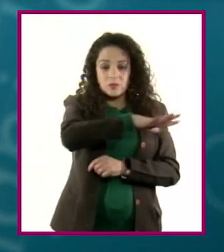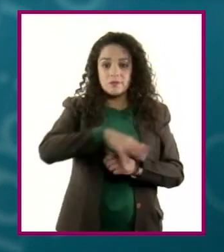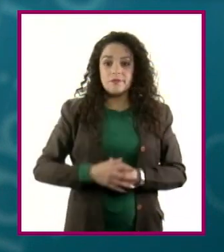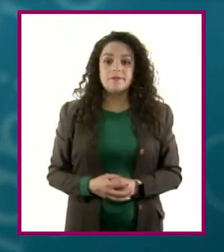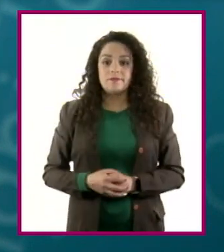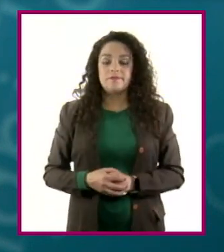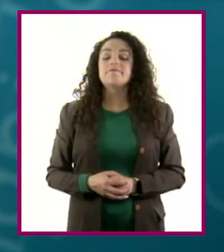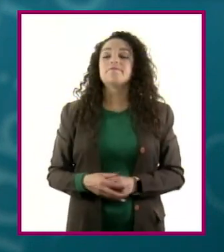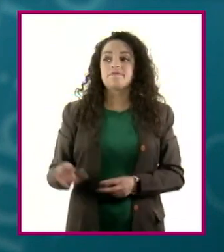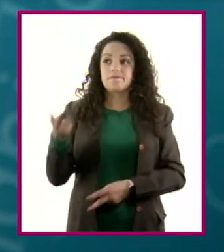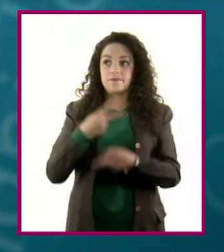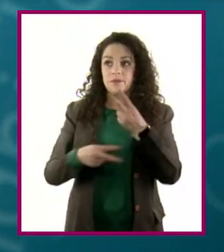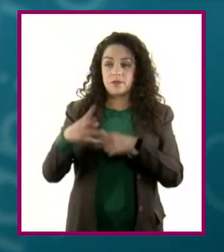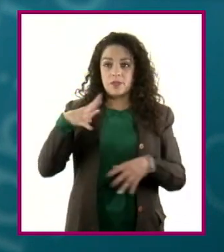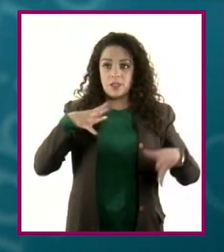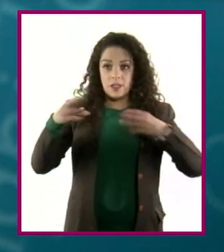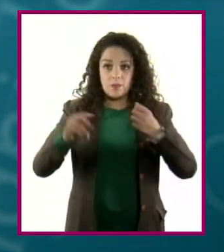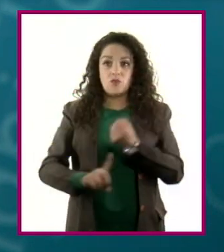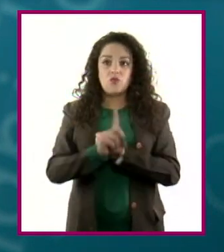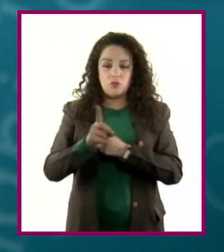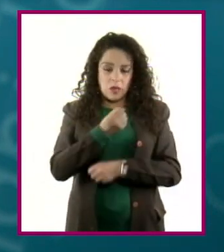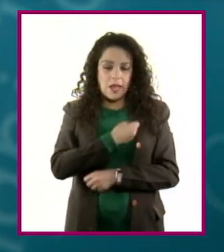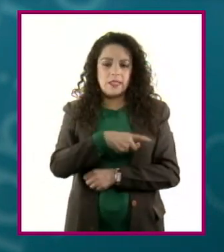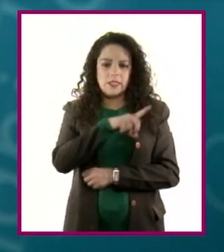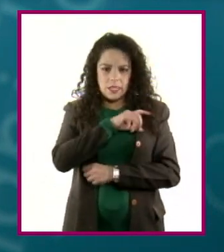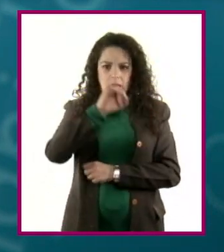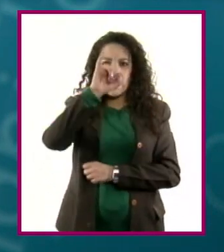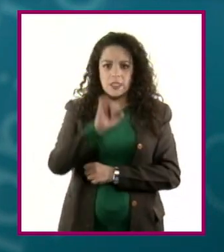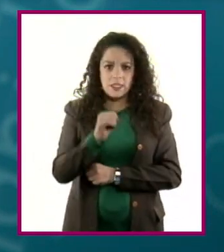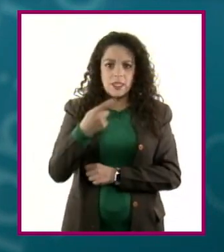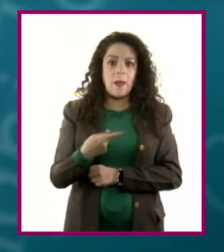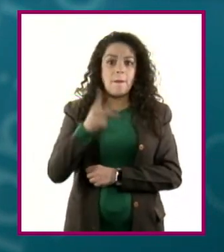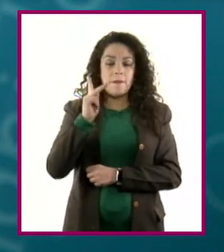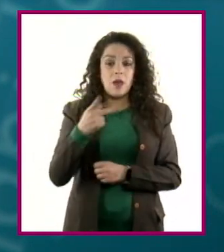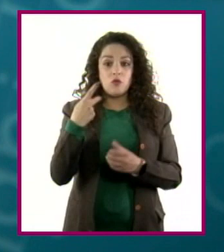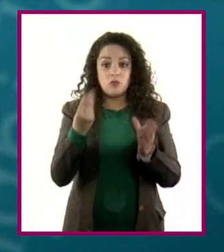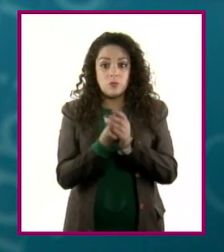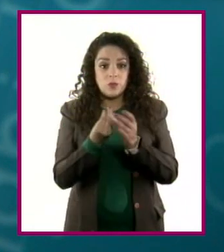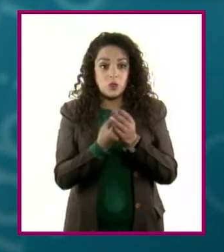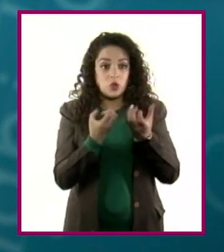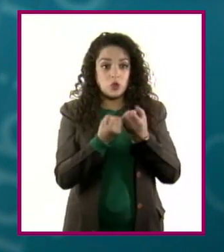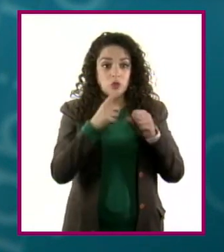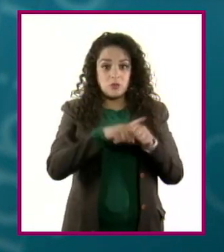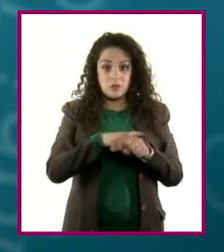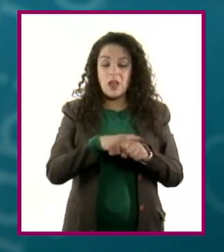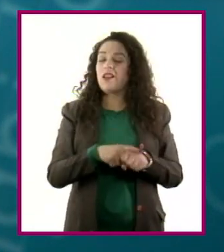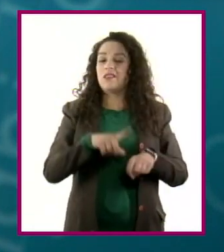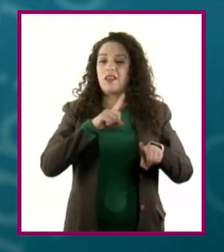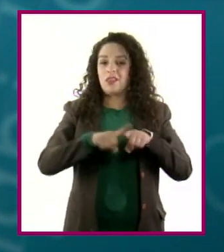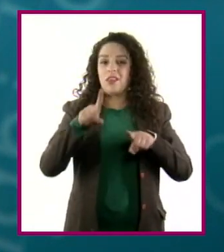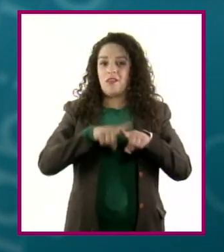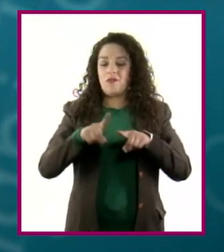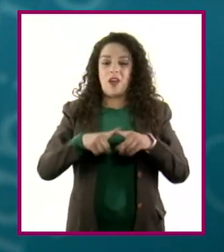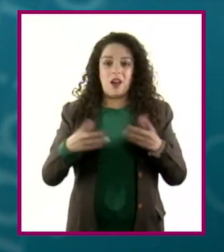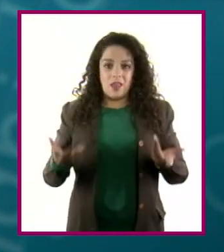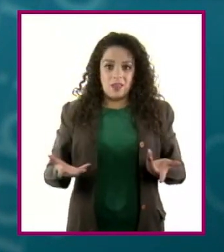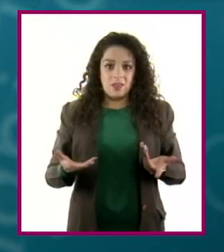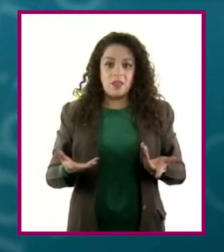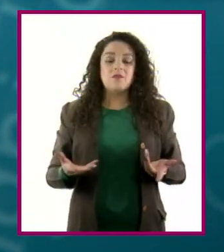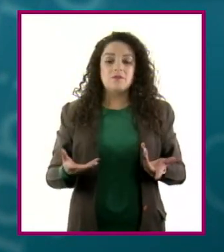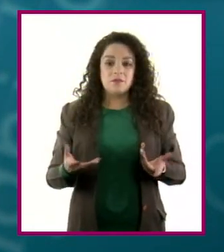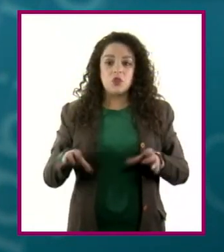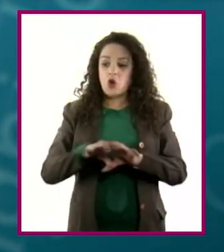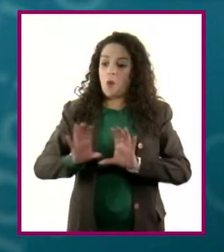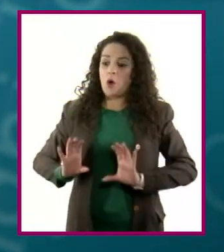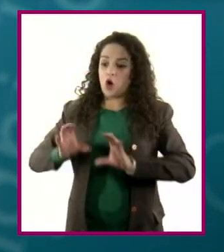la pandemia es un problema de salud, ha generado desequilibrio en la dimensión social y la vida de las comunidades. Por ello, diversos